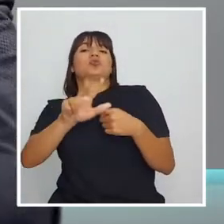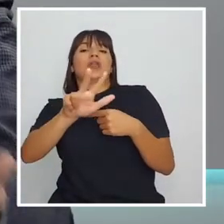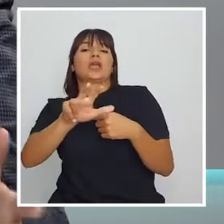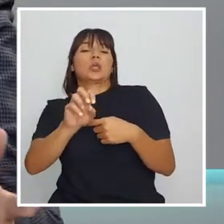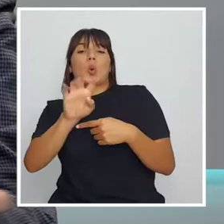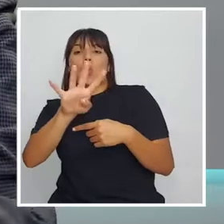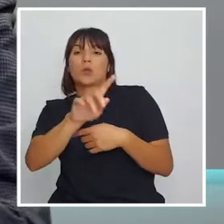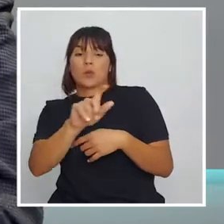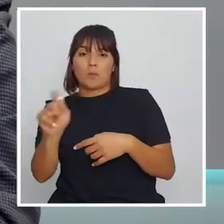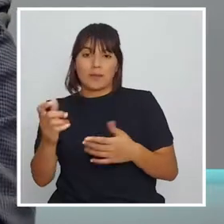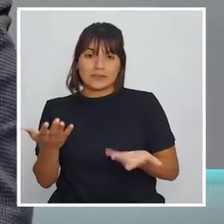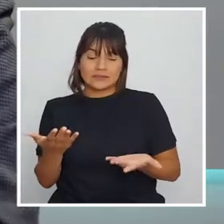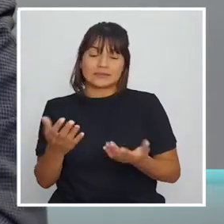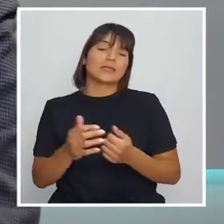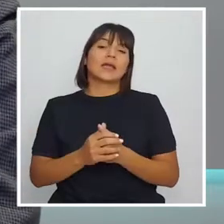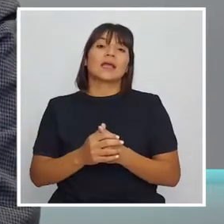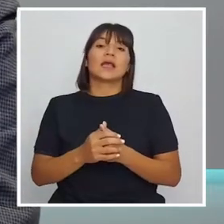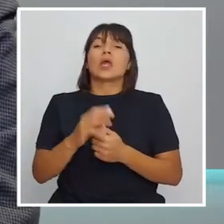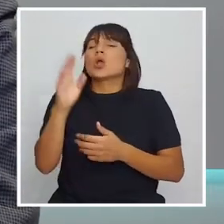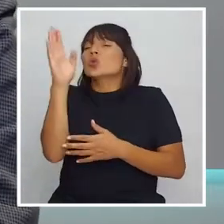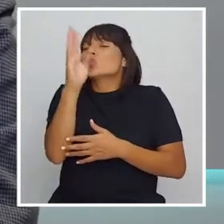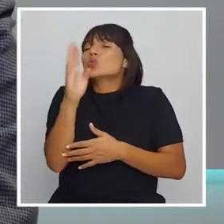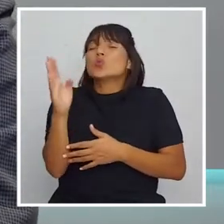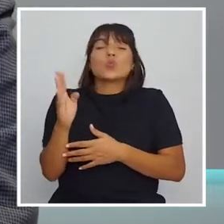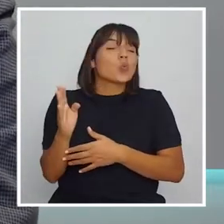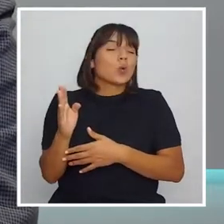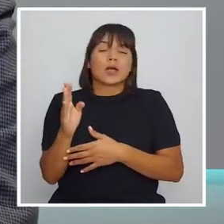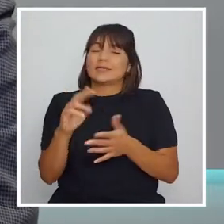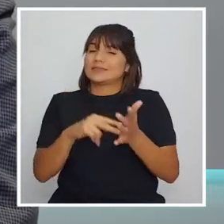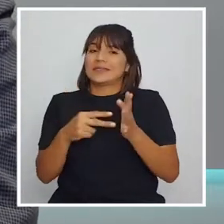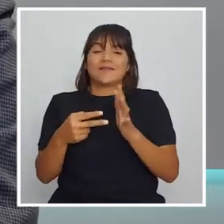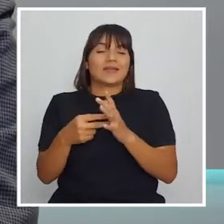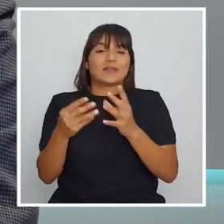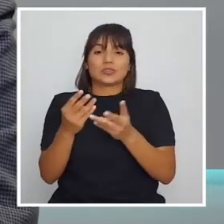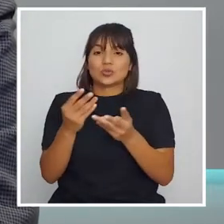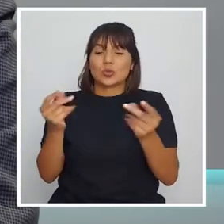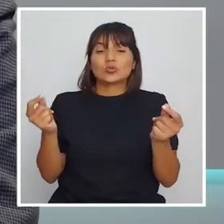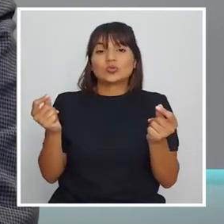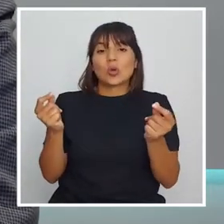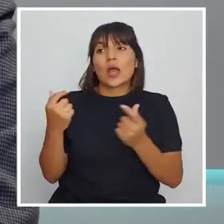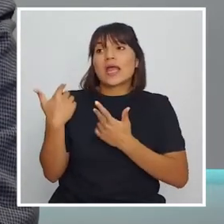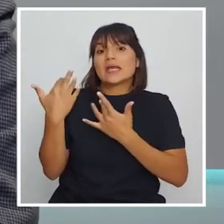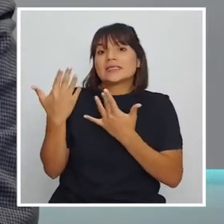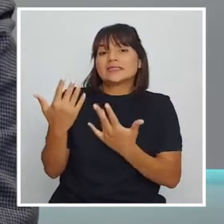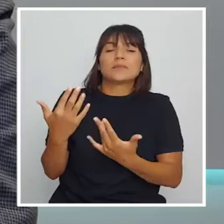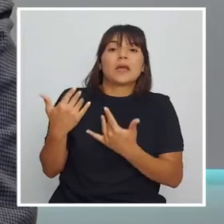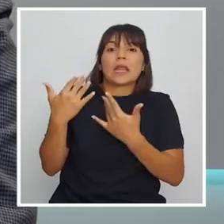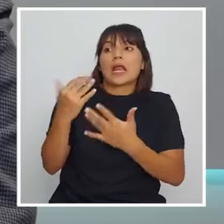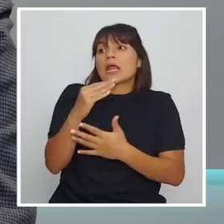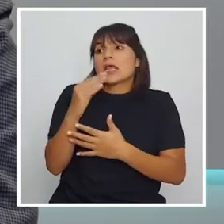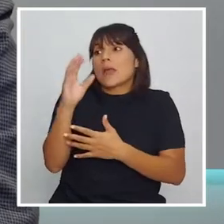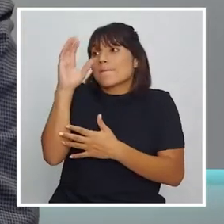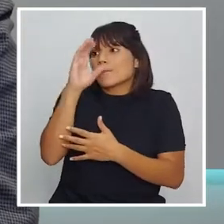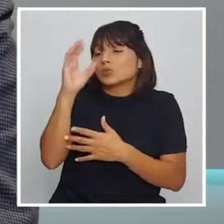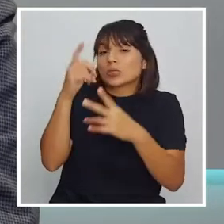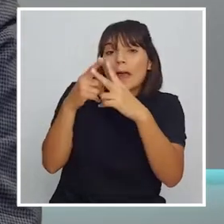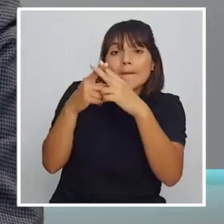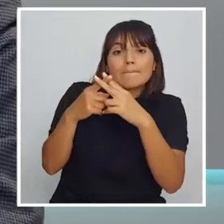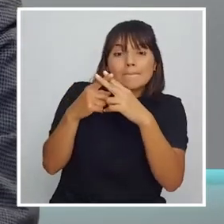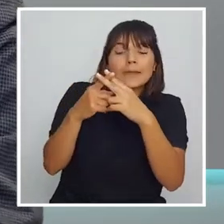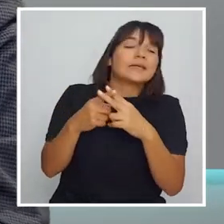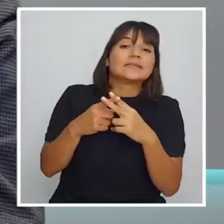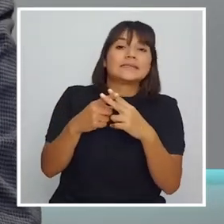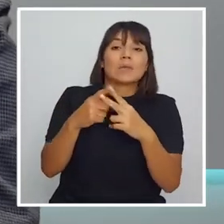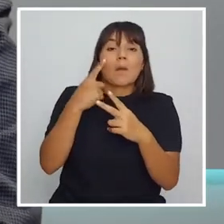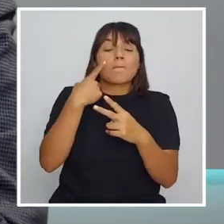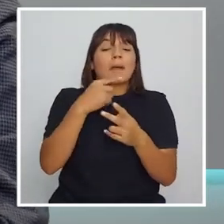Definitivamente nunca es solución, nunca va a ser solución esperarse enero y buscar un financiamiento de crédito de consumo para pagarlo.